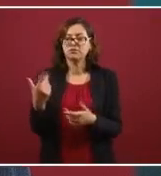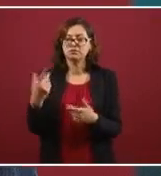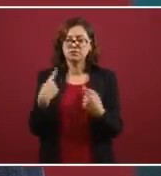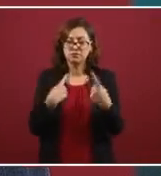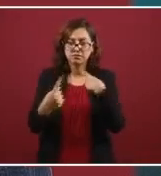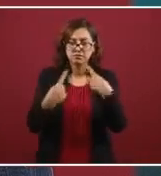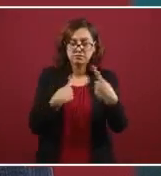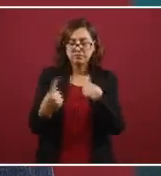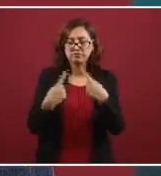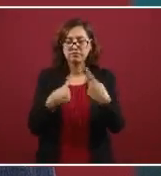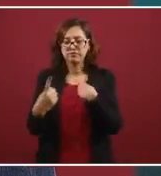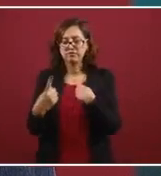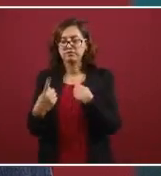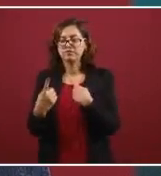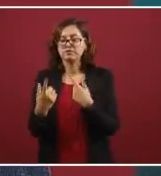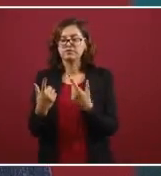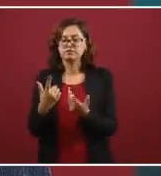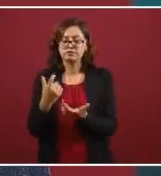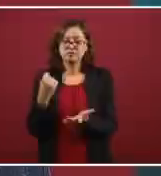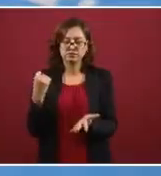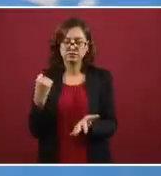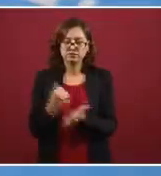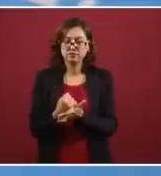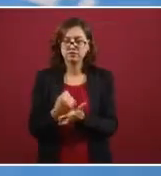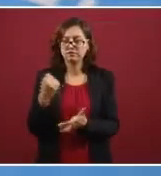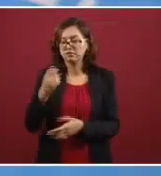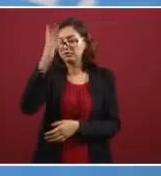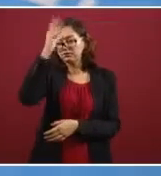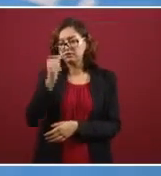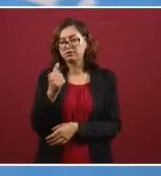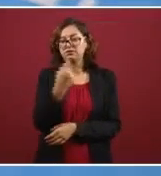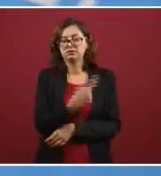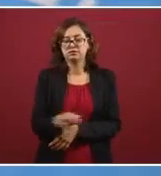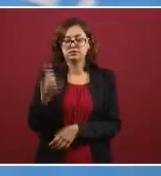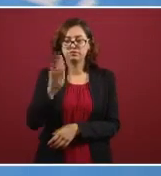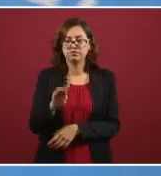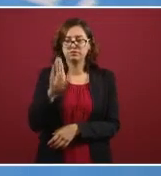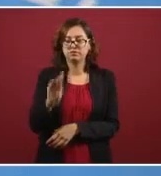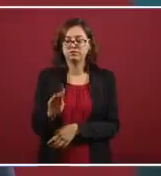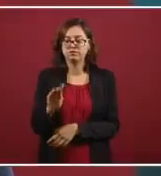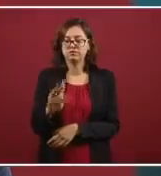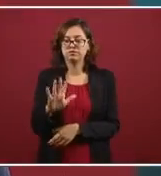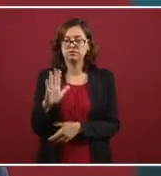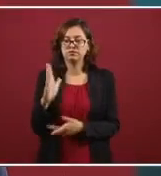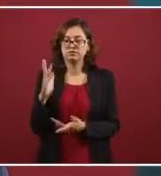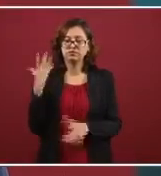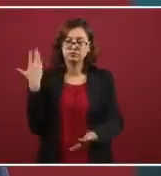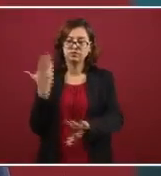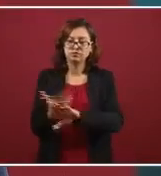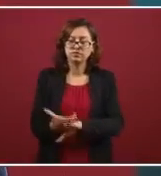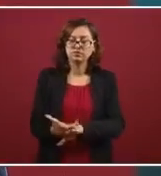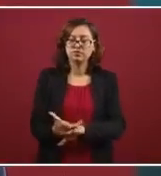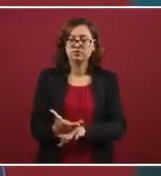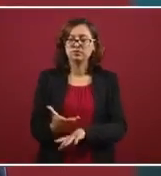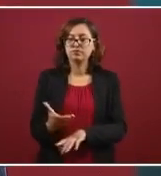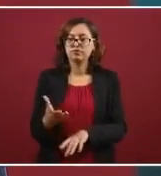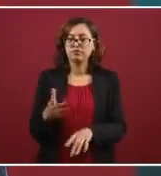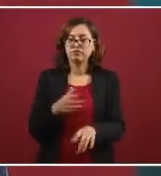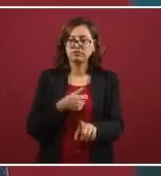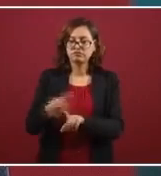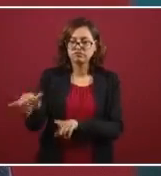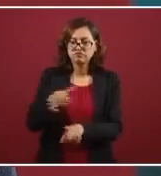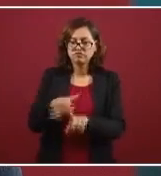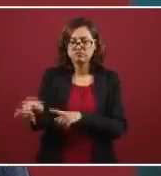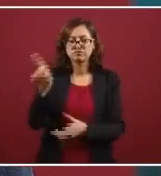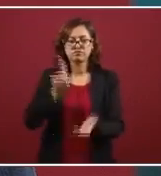la aprobación del convenio 190 de OIT contra el acoso y la violencia en el trabajo.